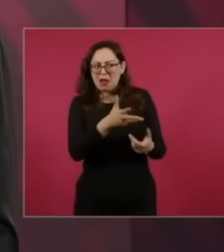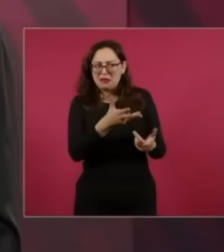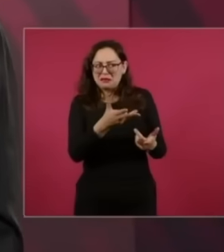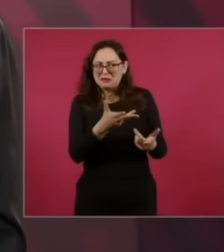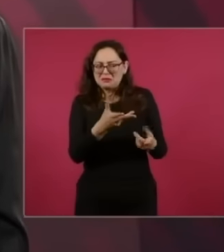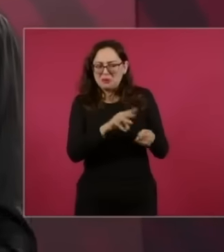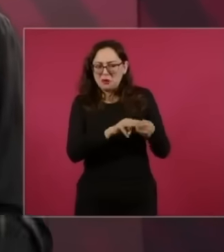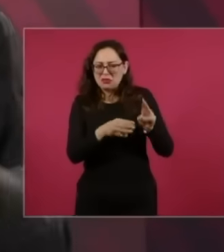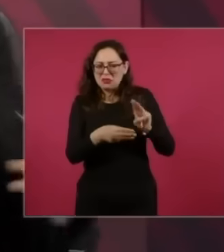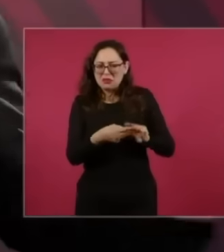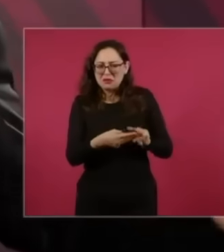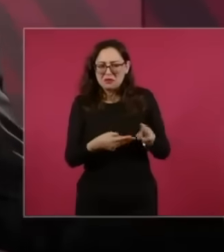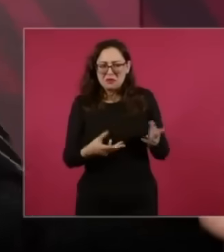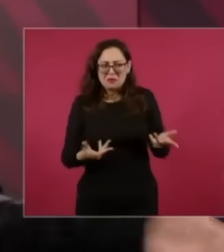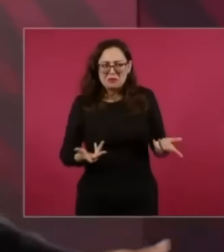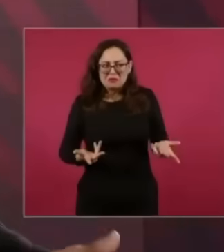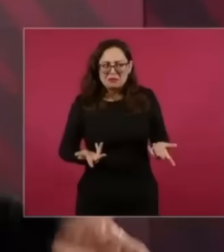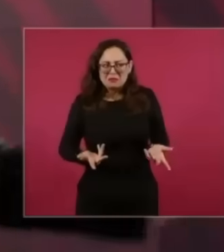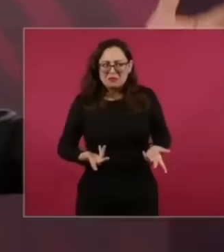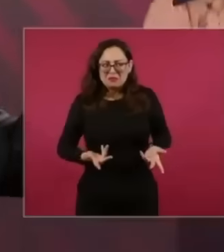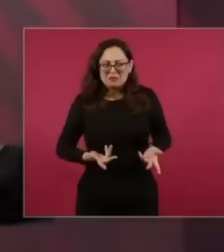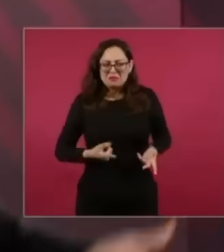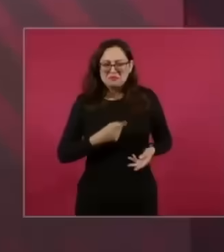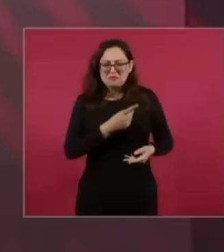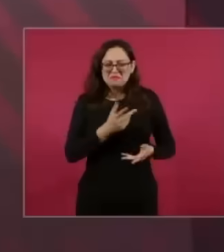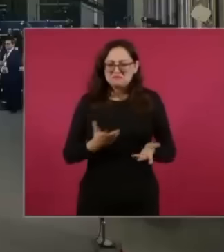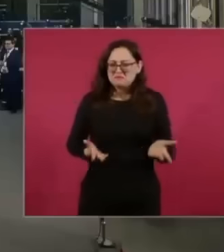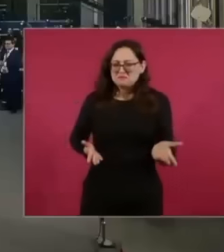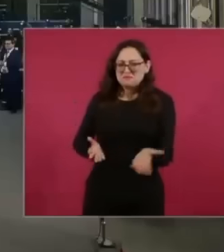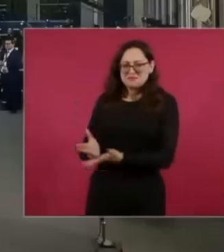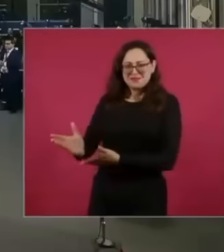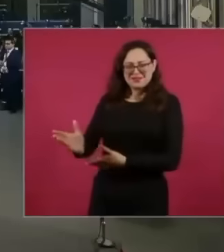legales no solo por ser un